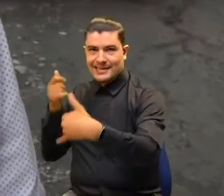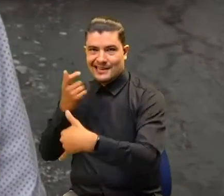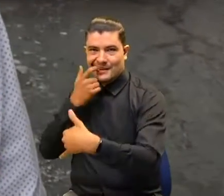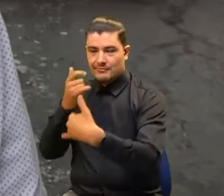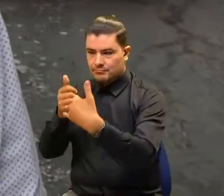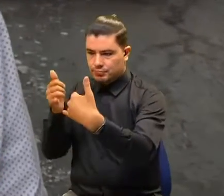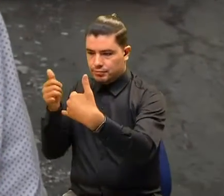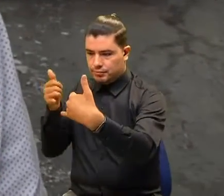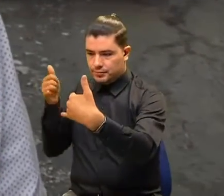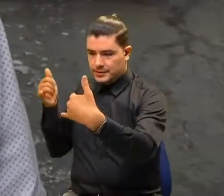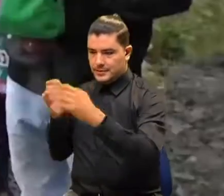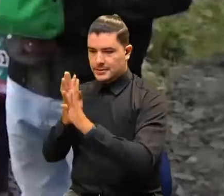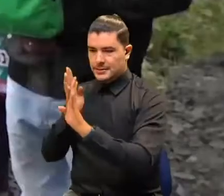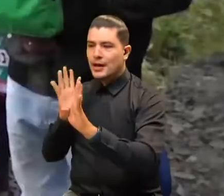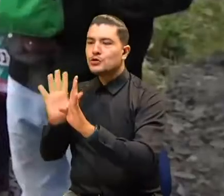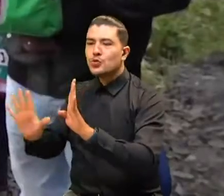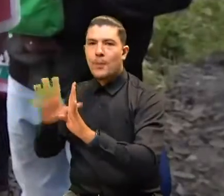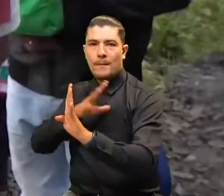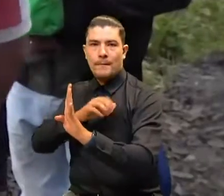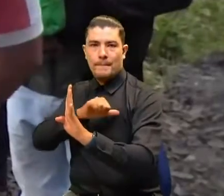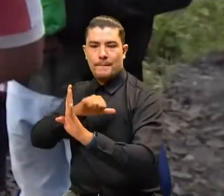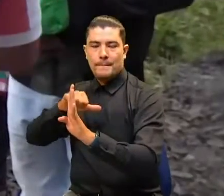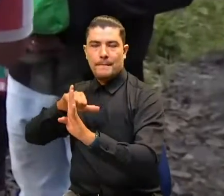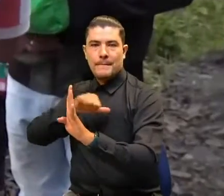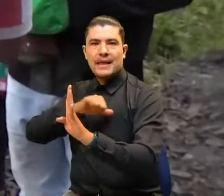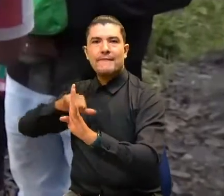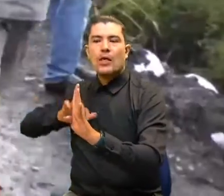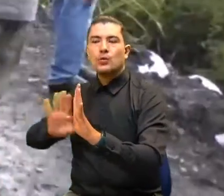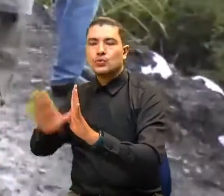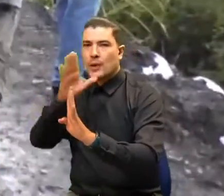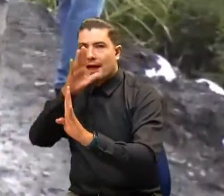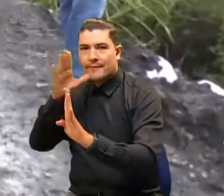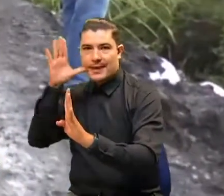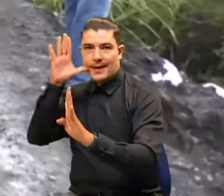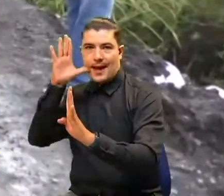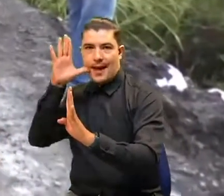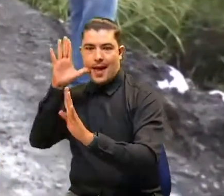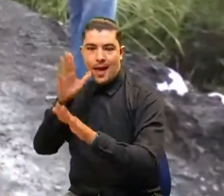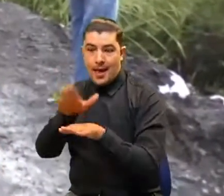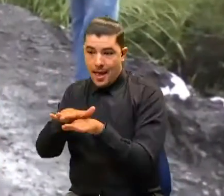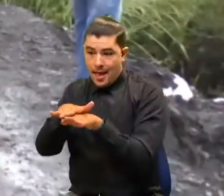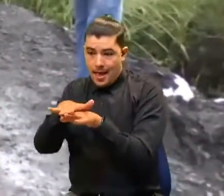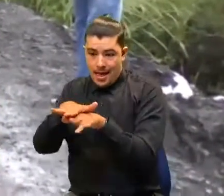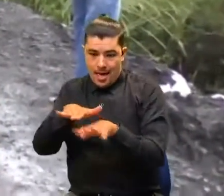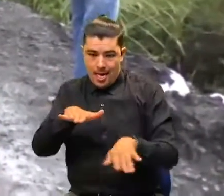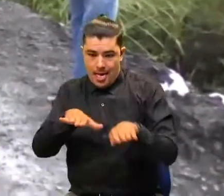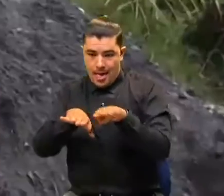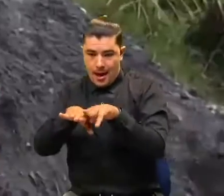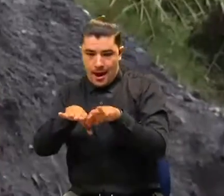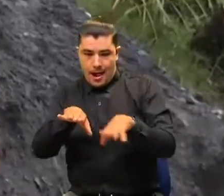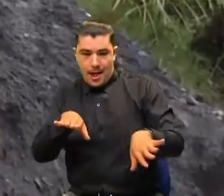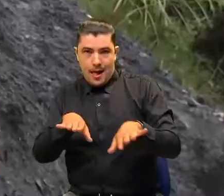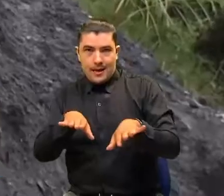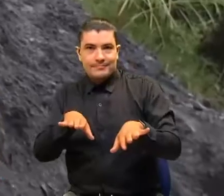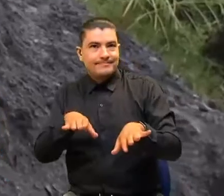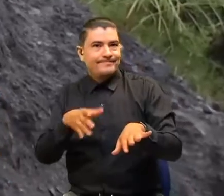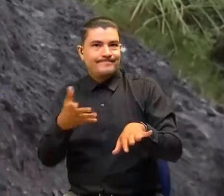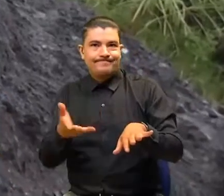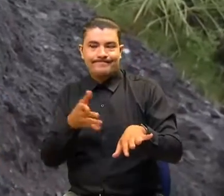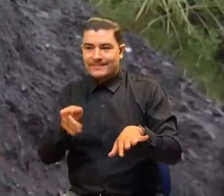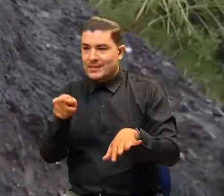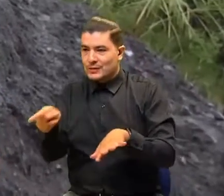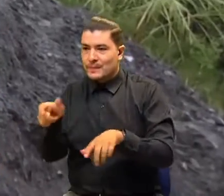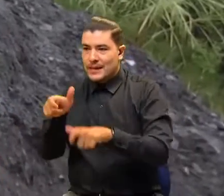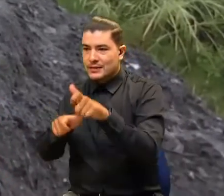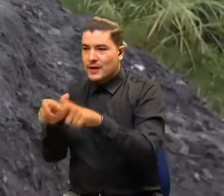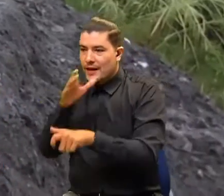que son un riesgo para la comunidad los cuales se están poniendo en riesgo a todos los habitantes también tenemos